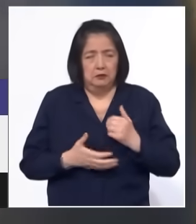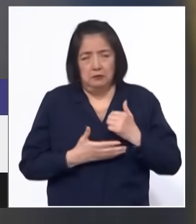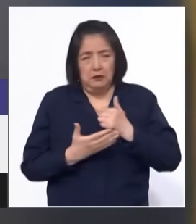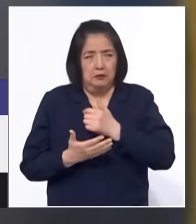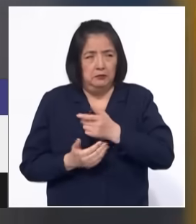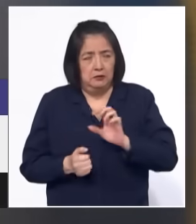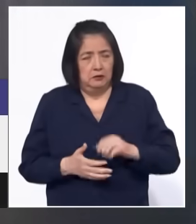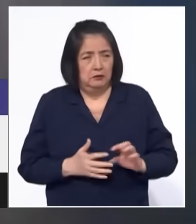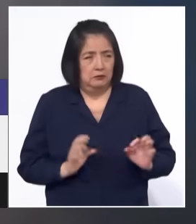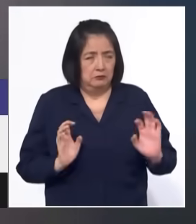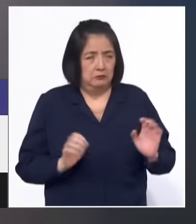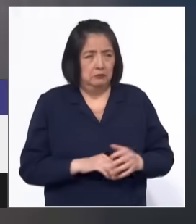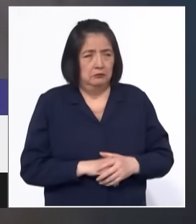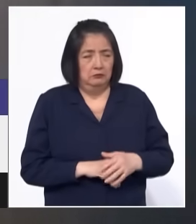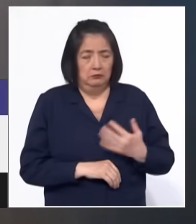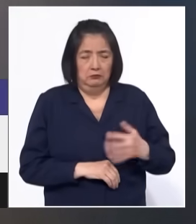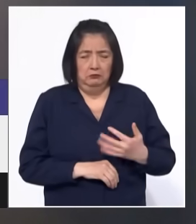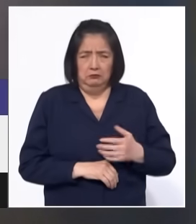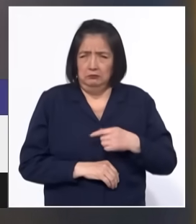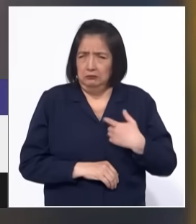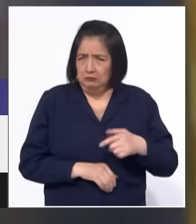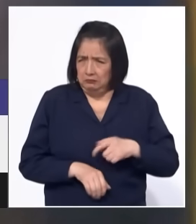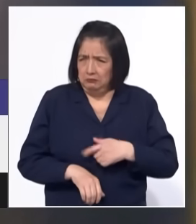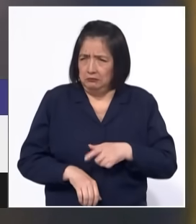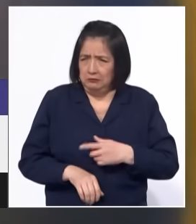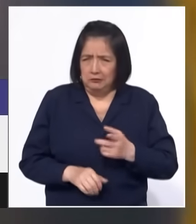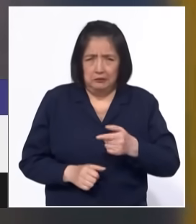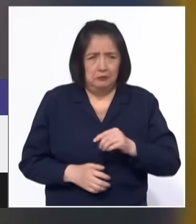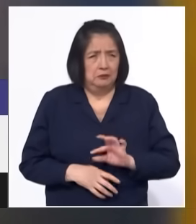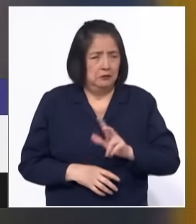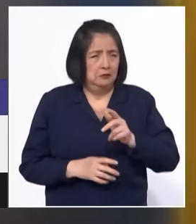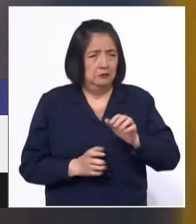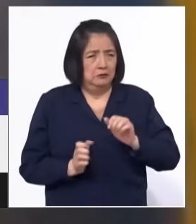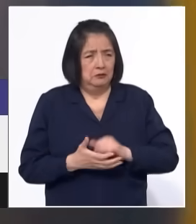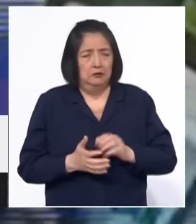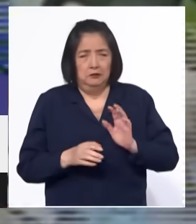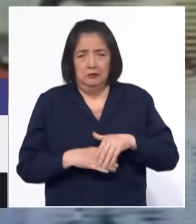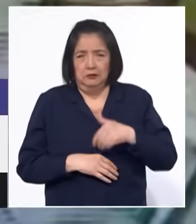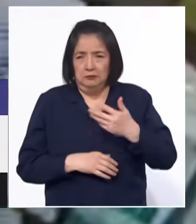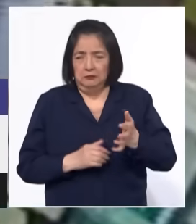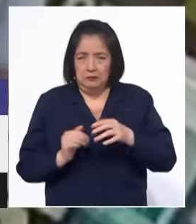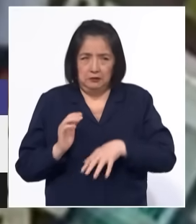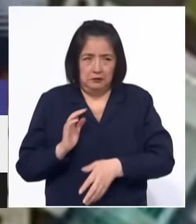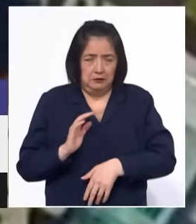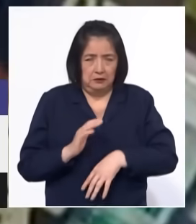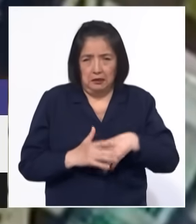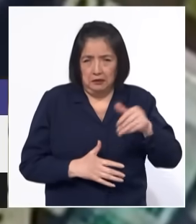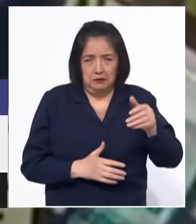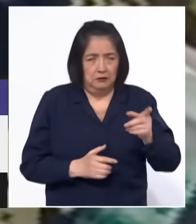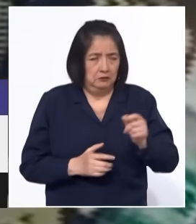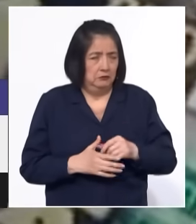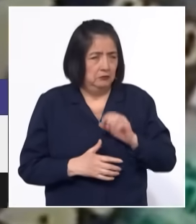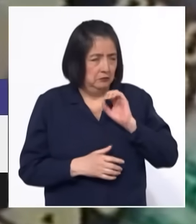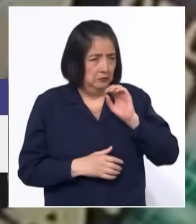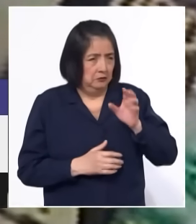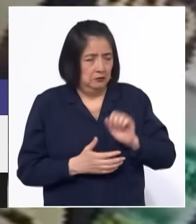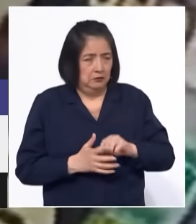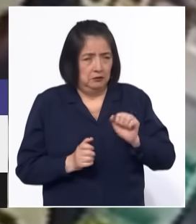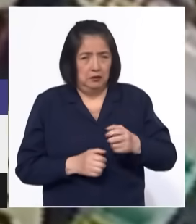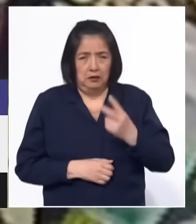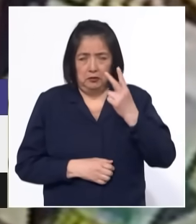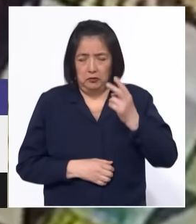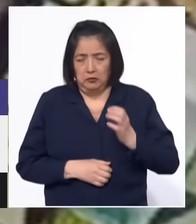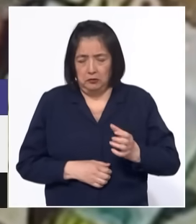asistirlos. Cómo se toman el tiempo para cometer este atraco y luego salen. Y como tú bien dices, están a